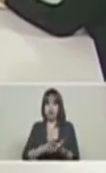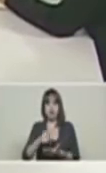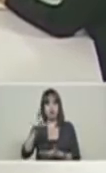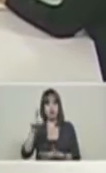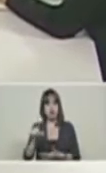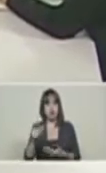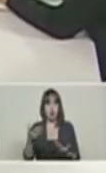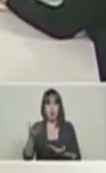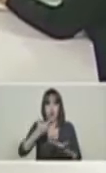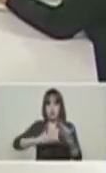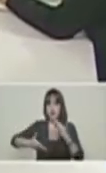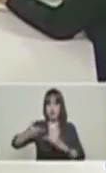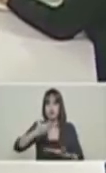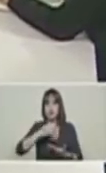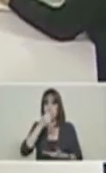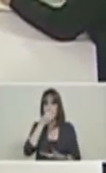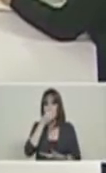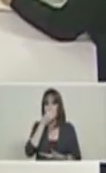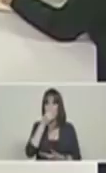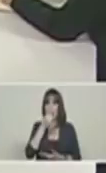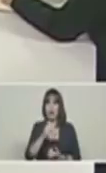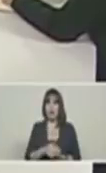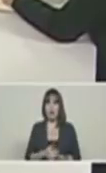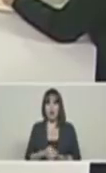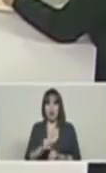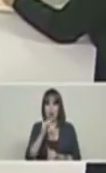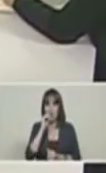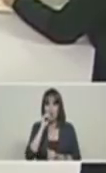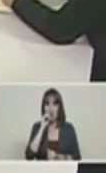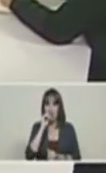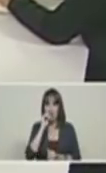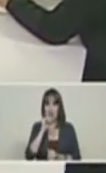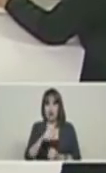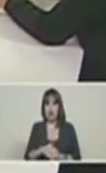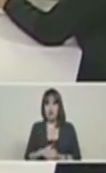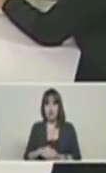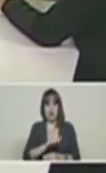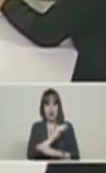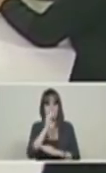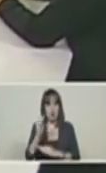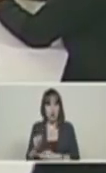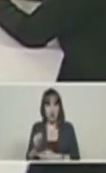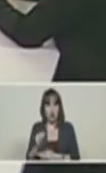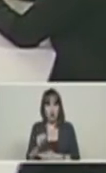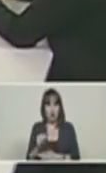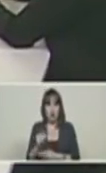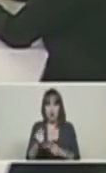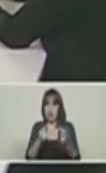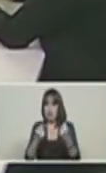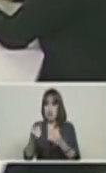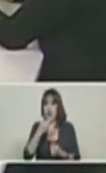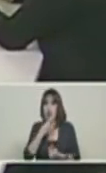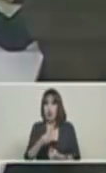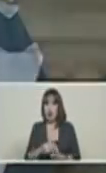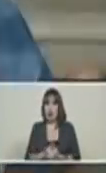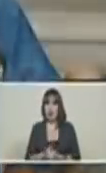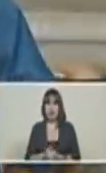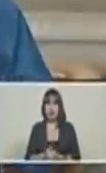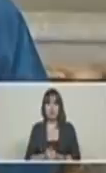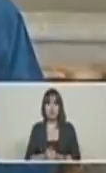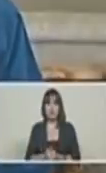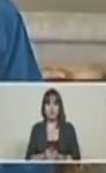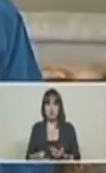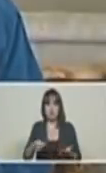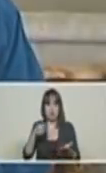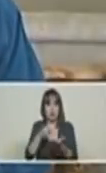a cambio o teniendo como inversión la protección de sus aguinaldos. Hacer